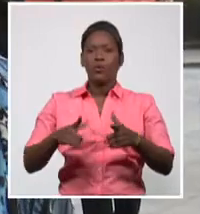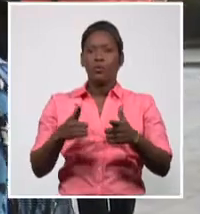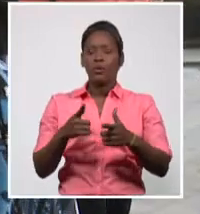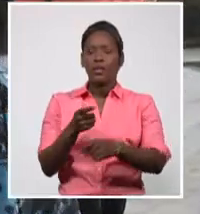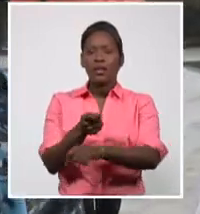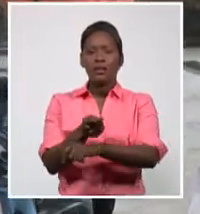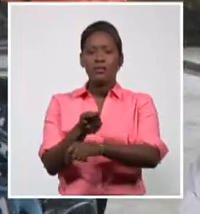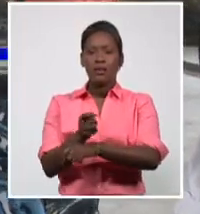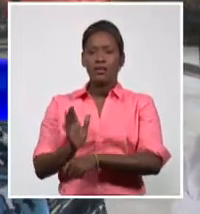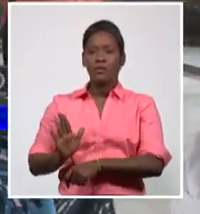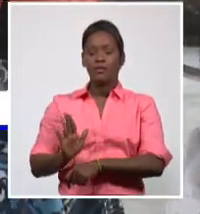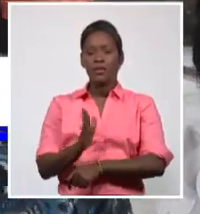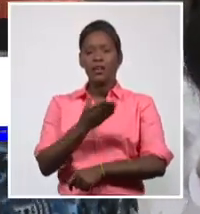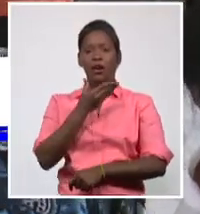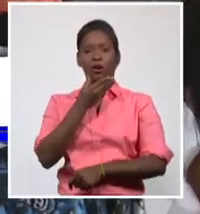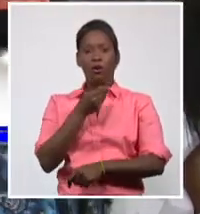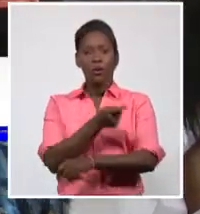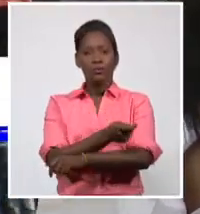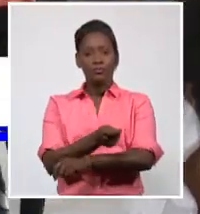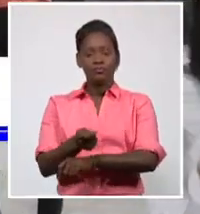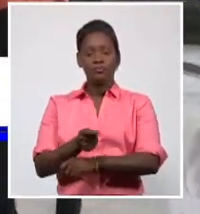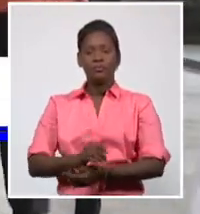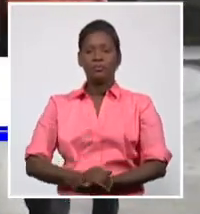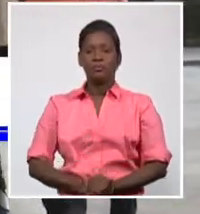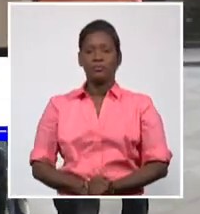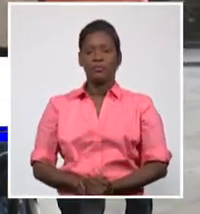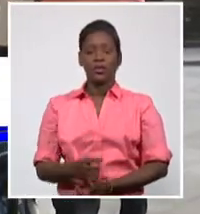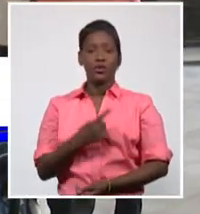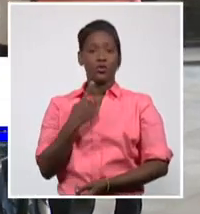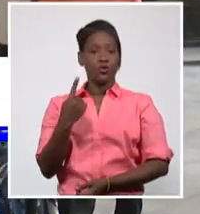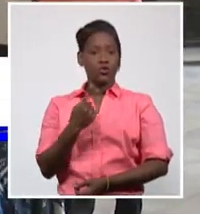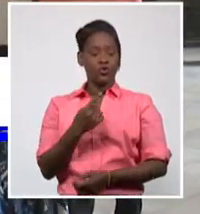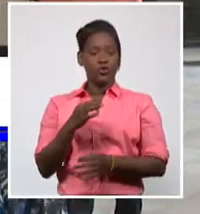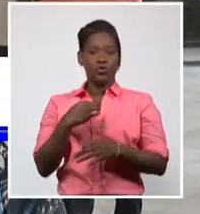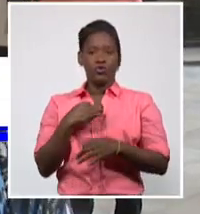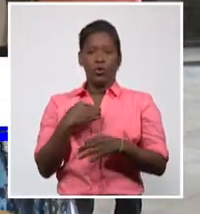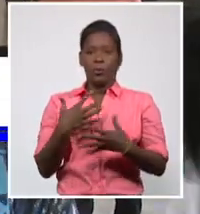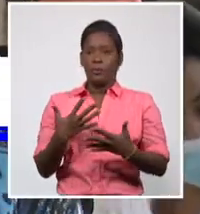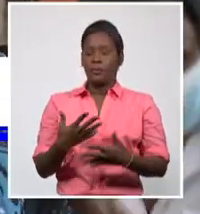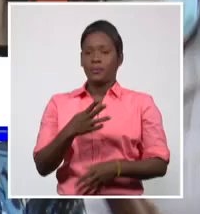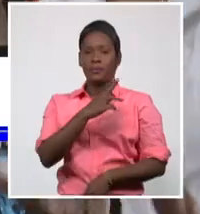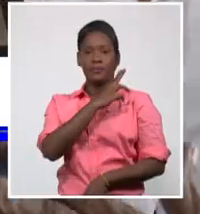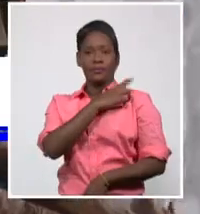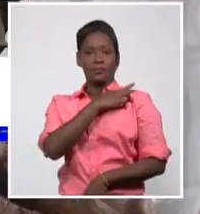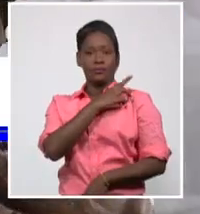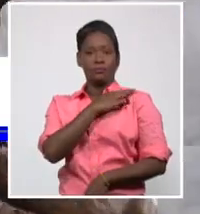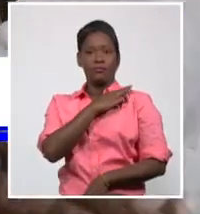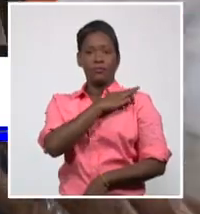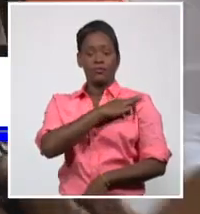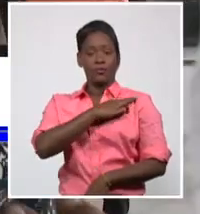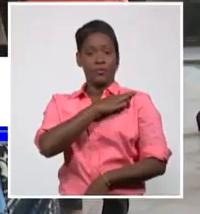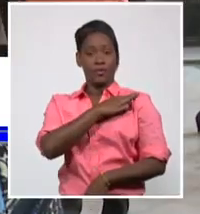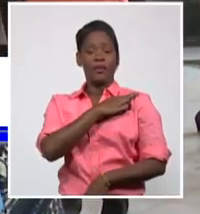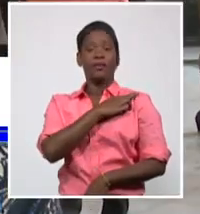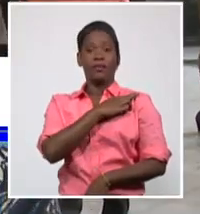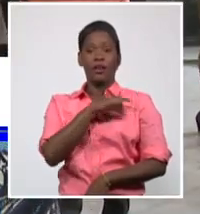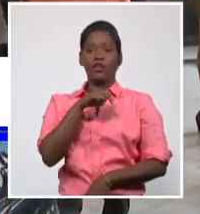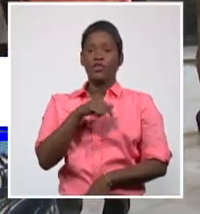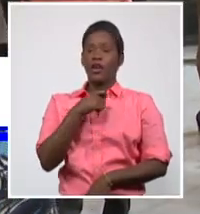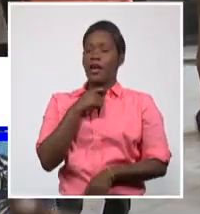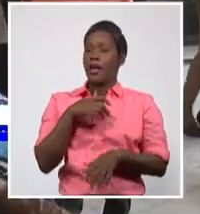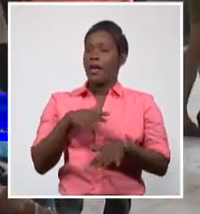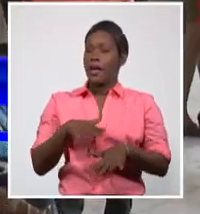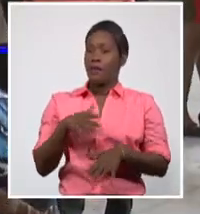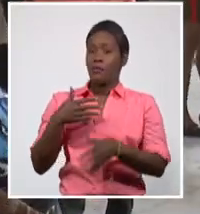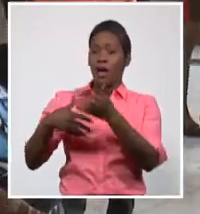El papel que tenemos en la base, sobre todo, yo soy dirigente de base. Y no, por el ejemplo que ellas